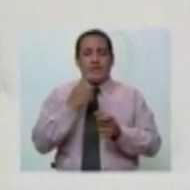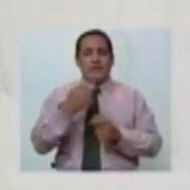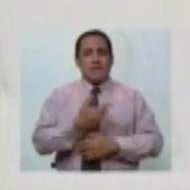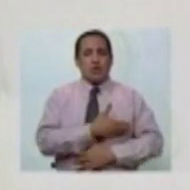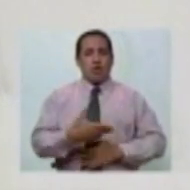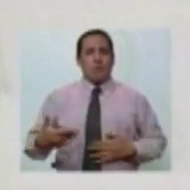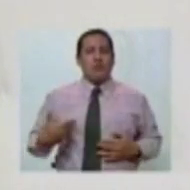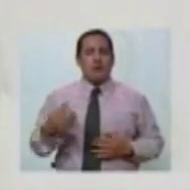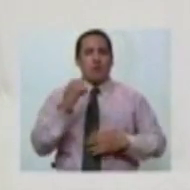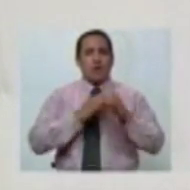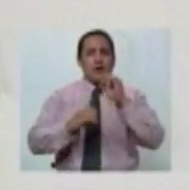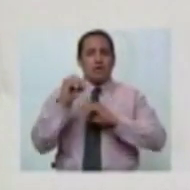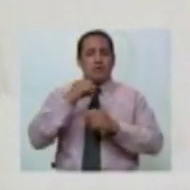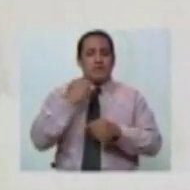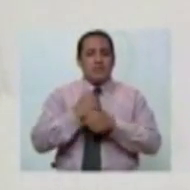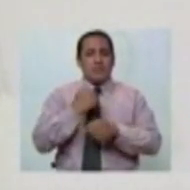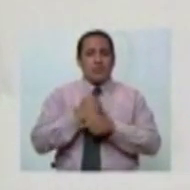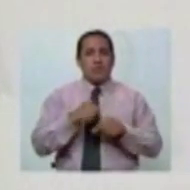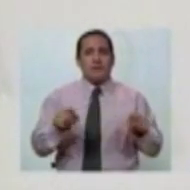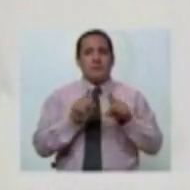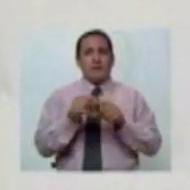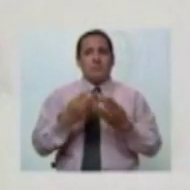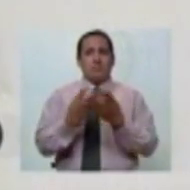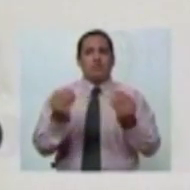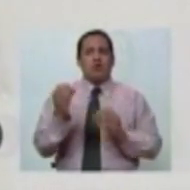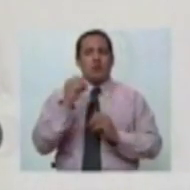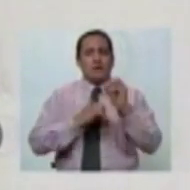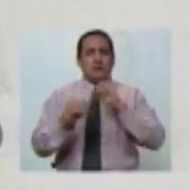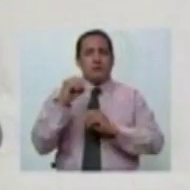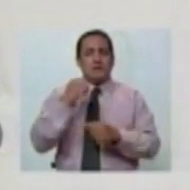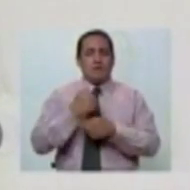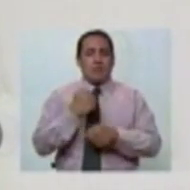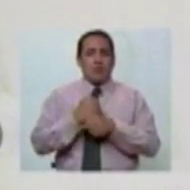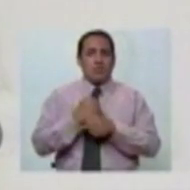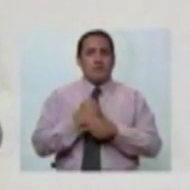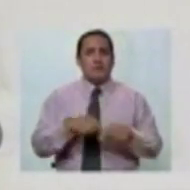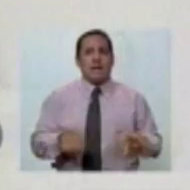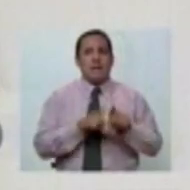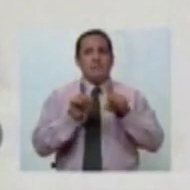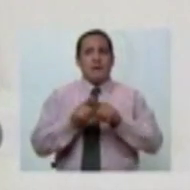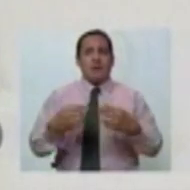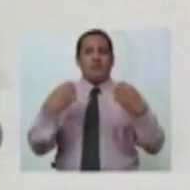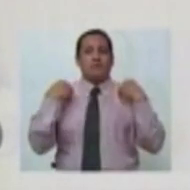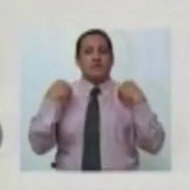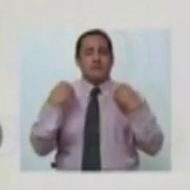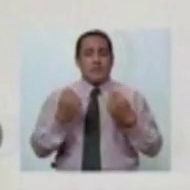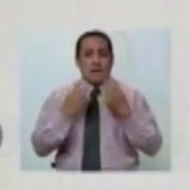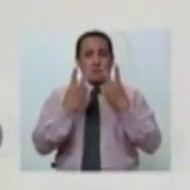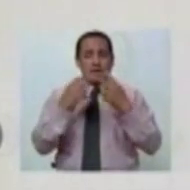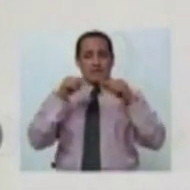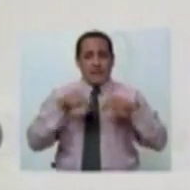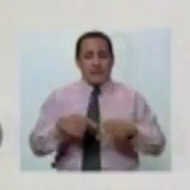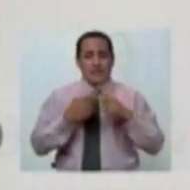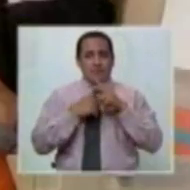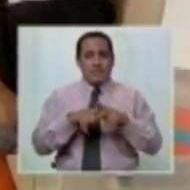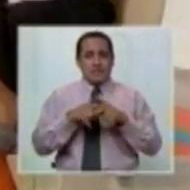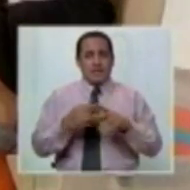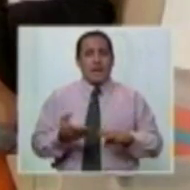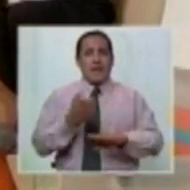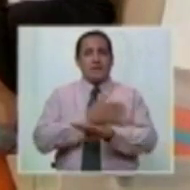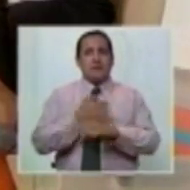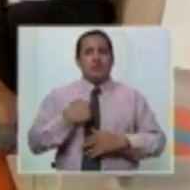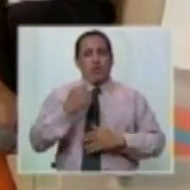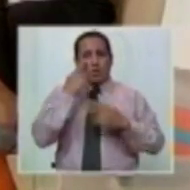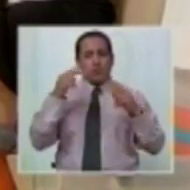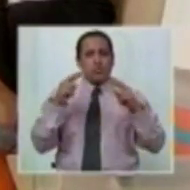el gobierno, son las organizaciones de empleadores y obviamente las organizaciones de trabajadores. Entonces, en la oficina de aquí como tal, digamos,